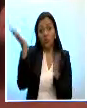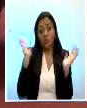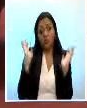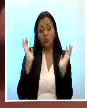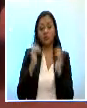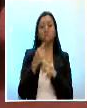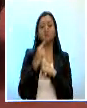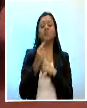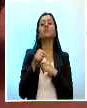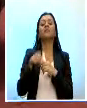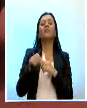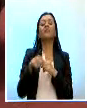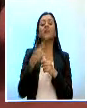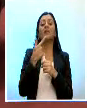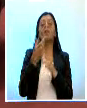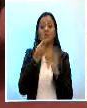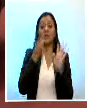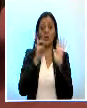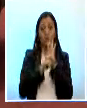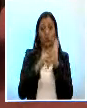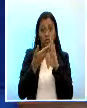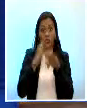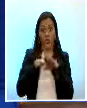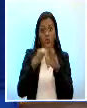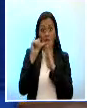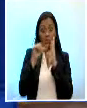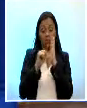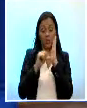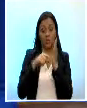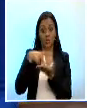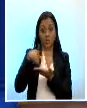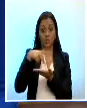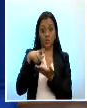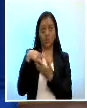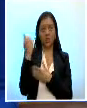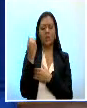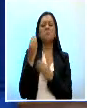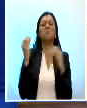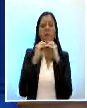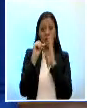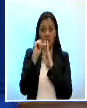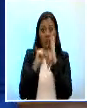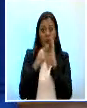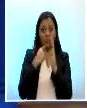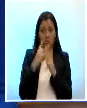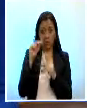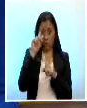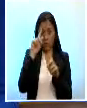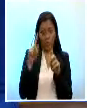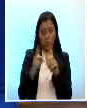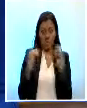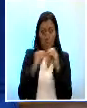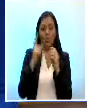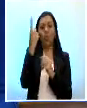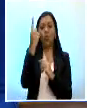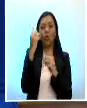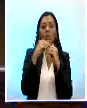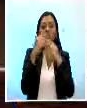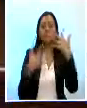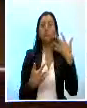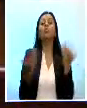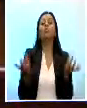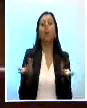es únicamente al artículo relacionado con el financiamiento de las pensiones jubilares, ¿o qué otros artículos de la ley de pronto fueron demandados por